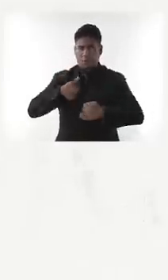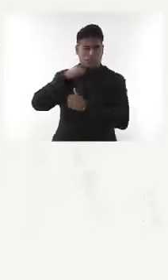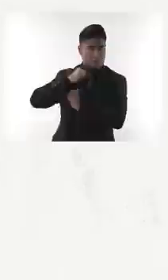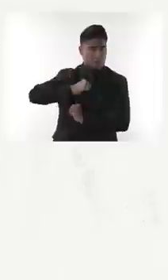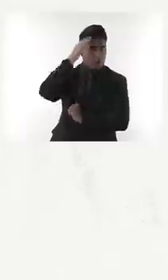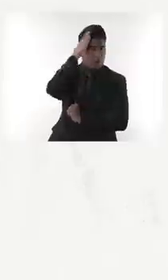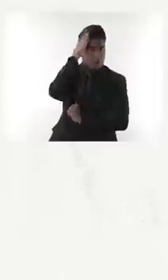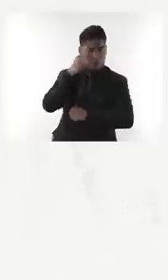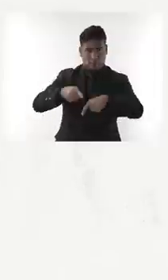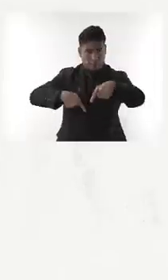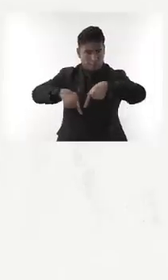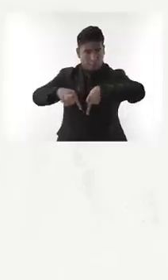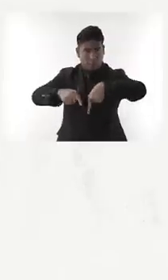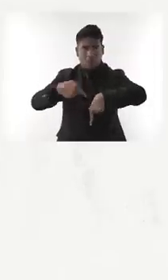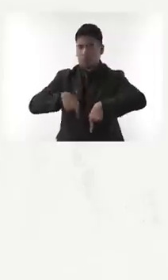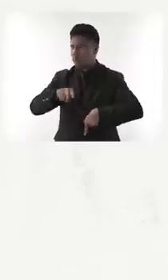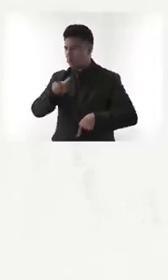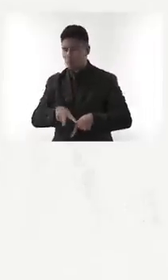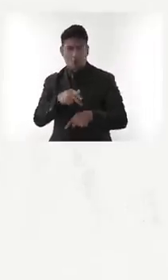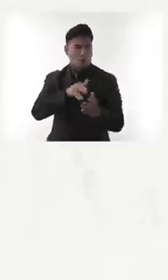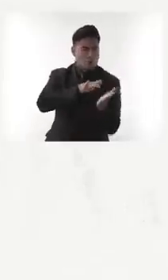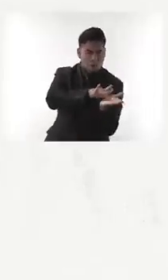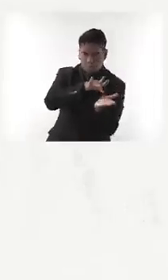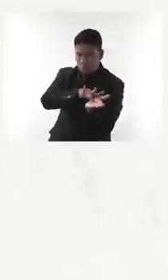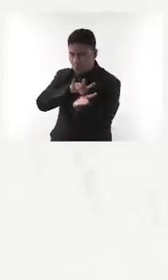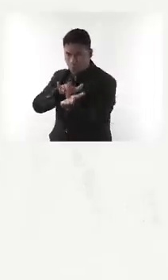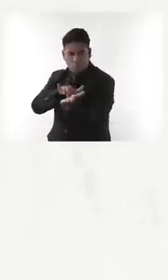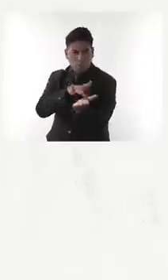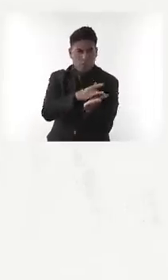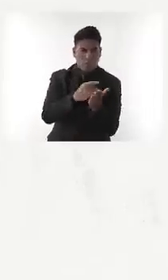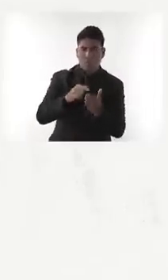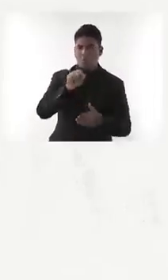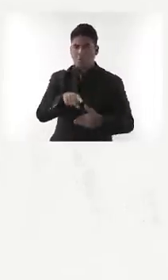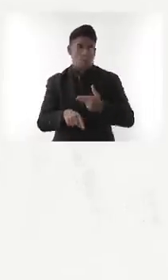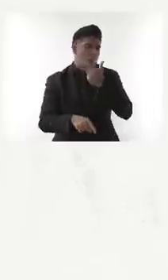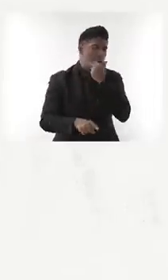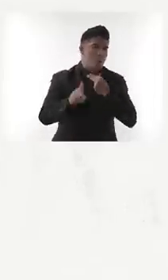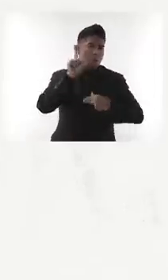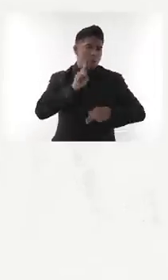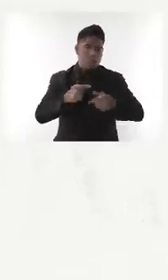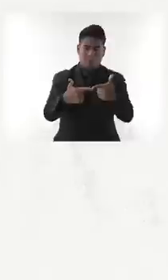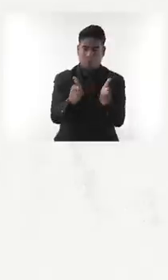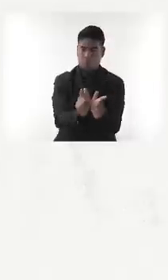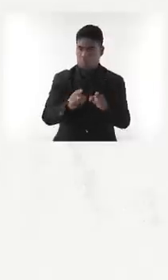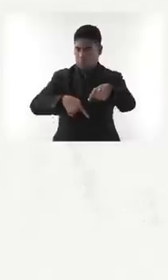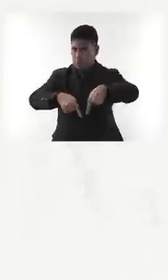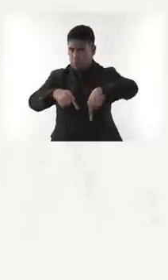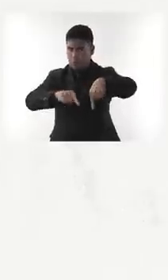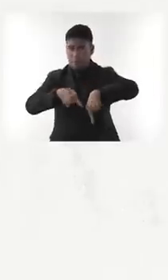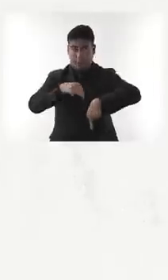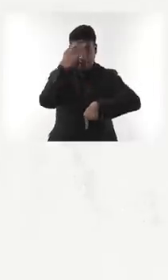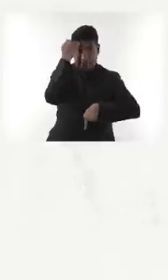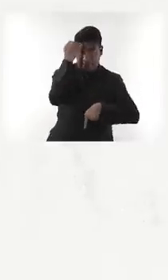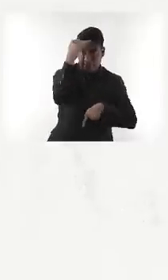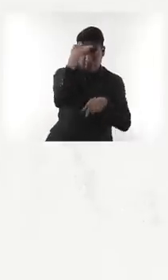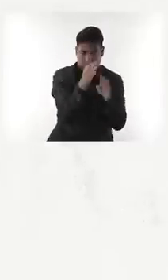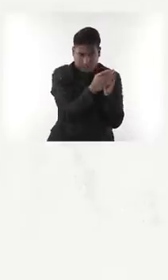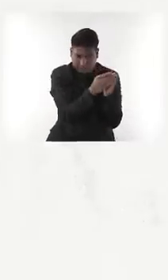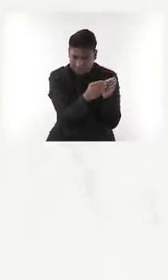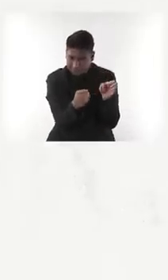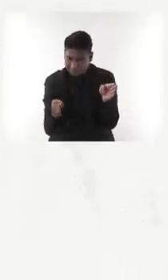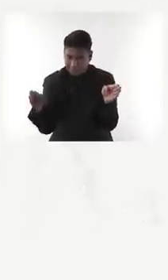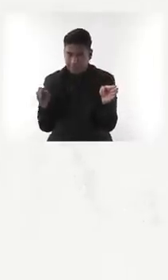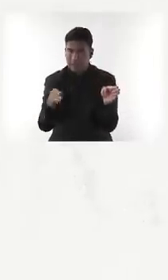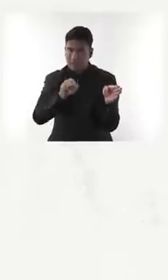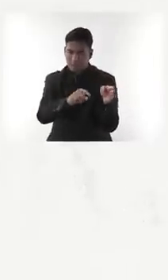deportivas con propuestas de apoyo a los cuerpos técnicos varoniles y femeniles durante la preparación,